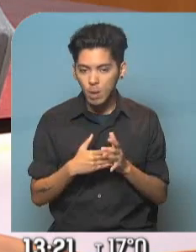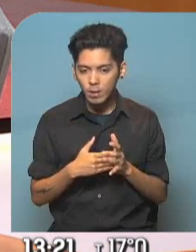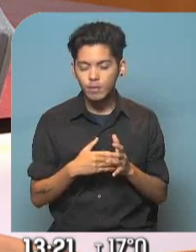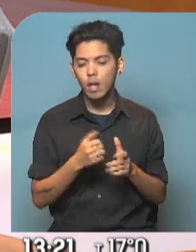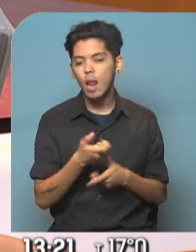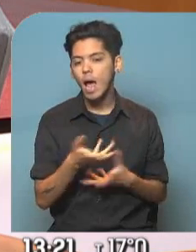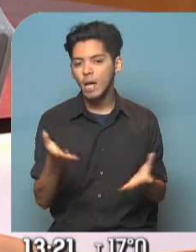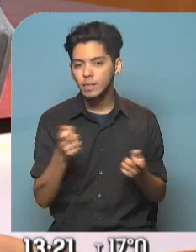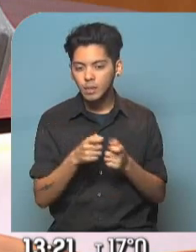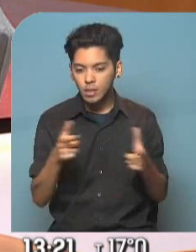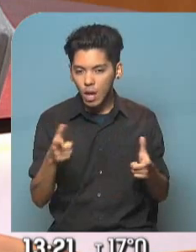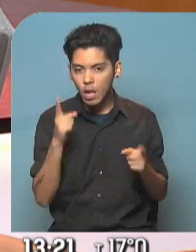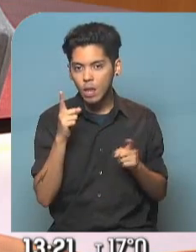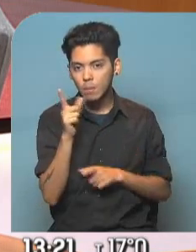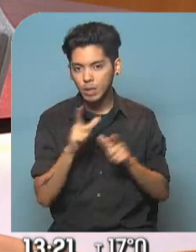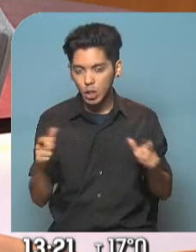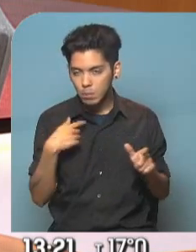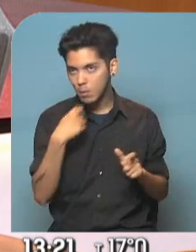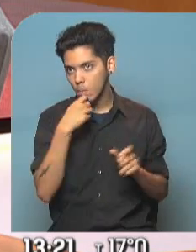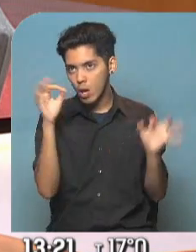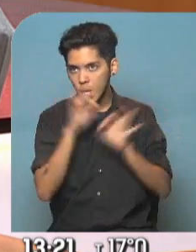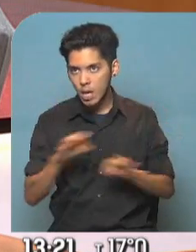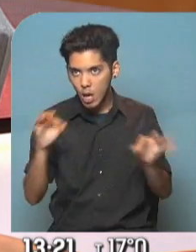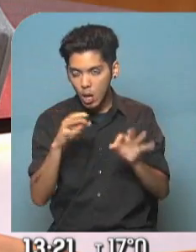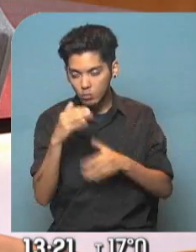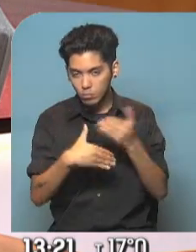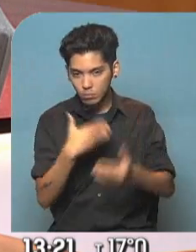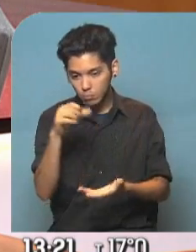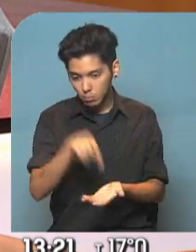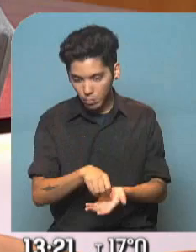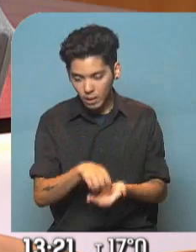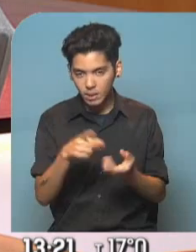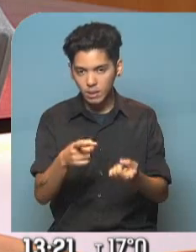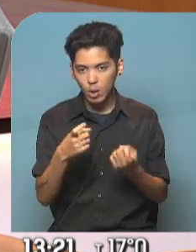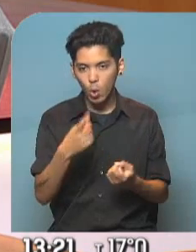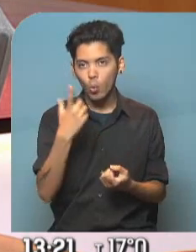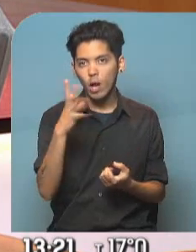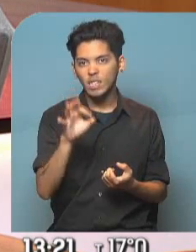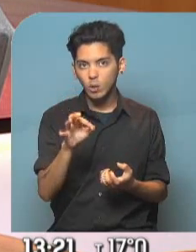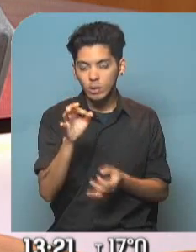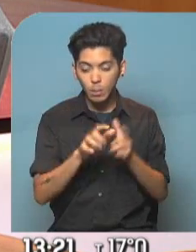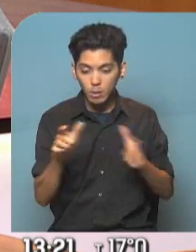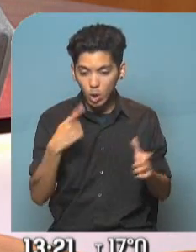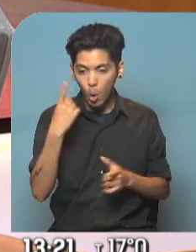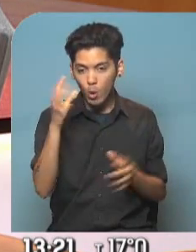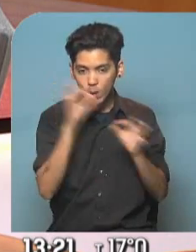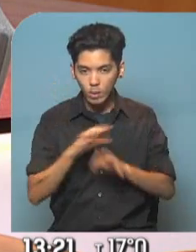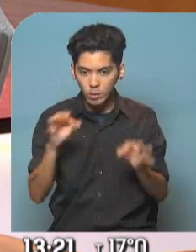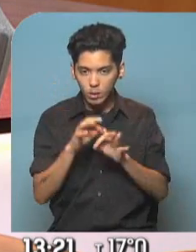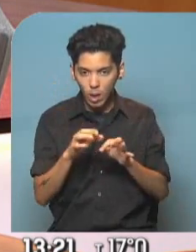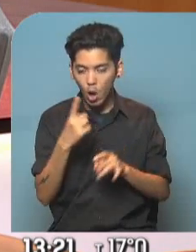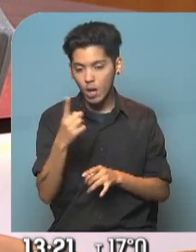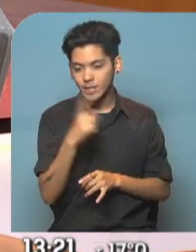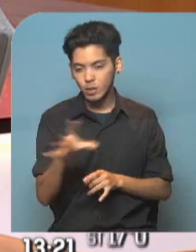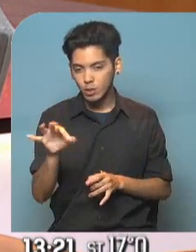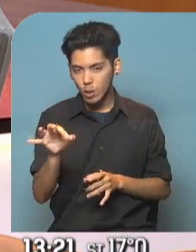cantidad de habitantes. Por ejemplo, ingenieros, un país desarrollado tiene un ingeniero cada 50 habitantes, en el caso de la Argentina es uno cada 150,